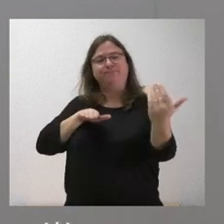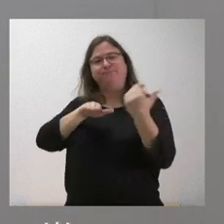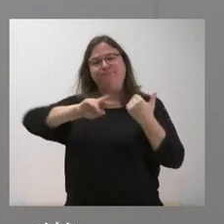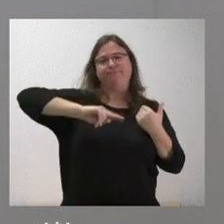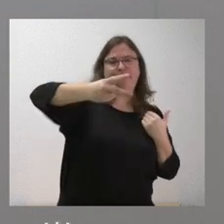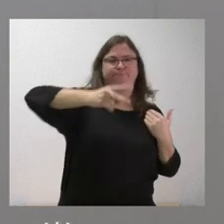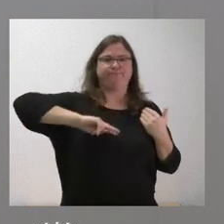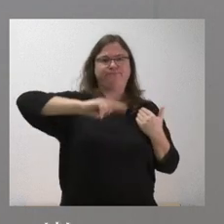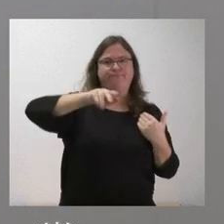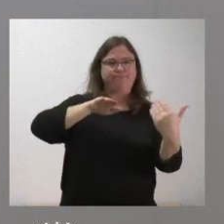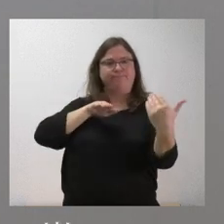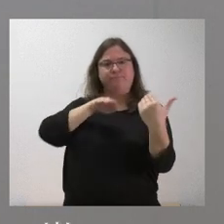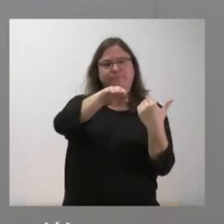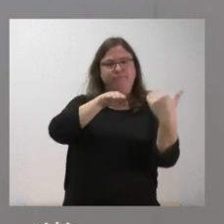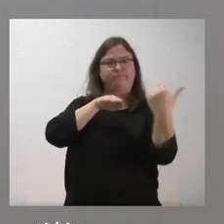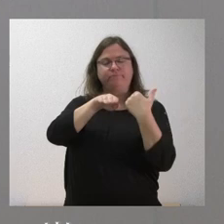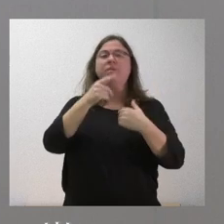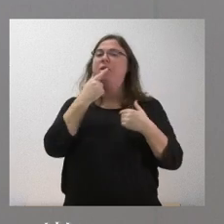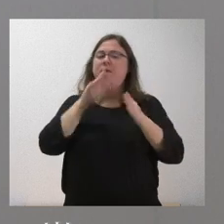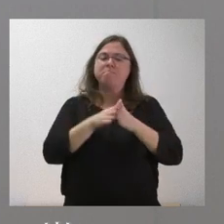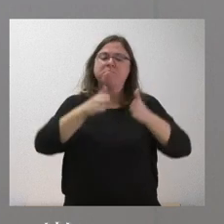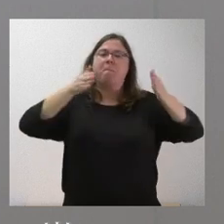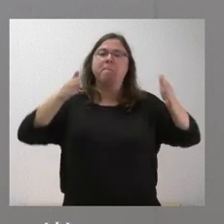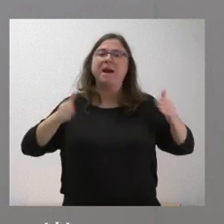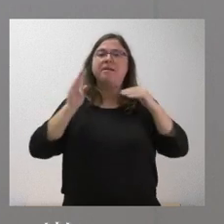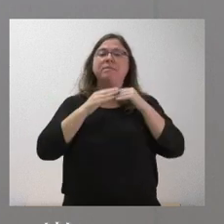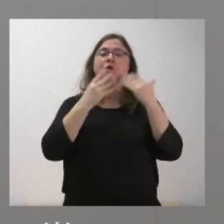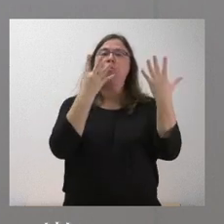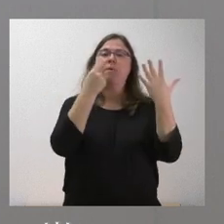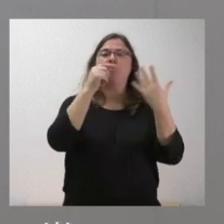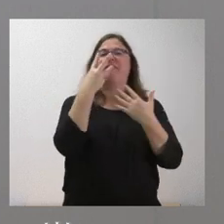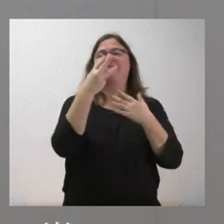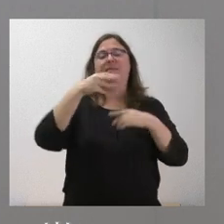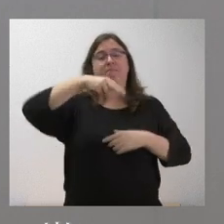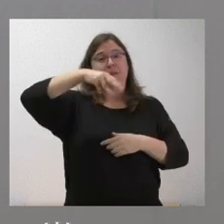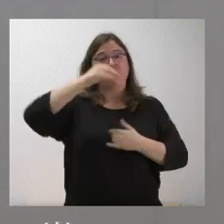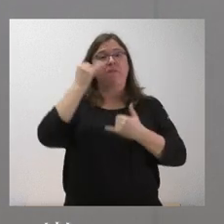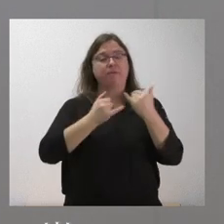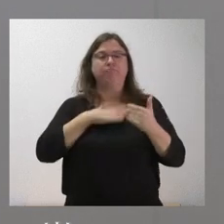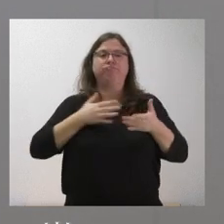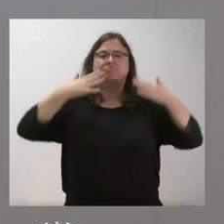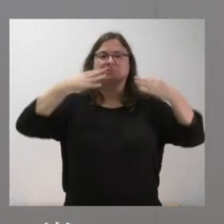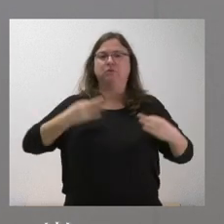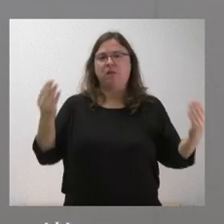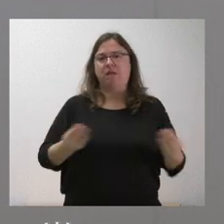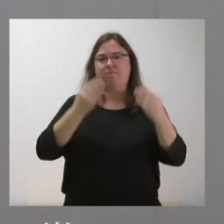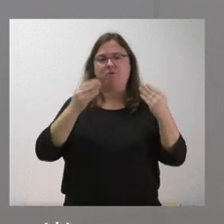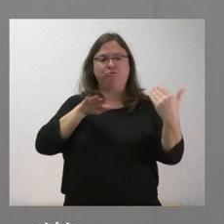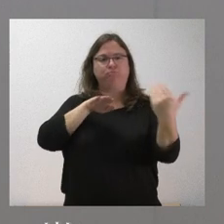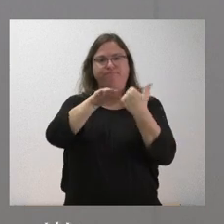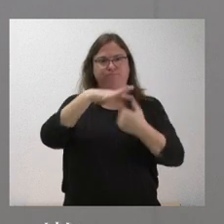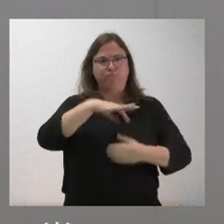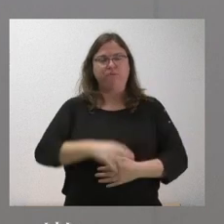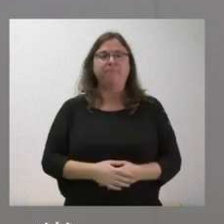se va a ampliar la plataforma del que existe en la actualidad hasta alcanzar un mínimo de 9,3 m y de este modo mejorar la seguridad Vial